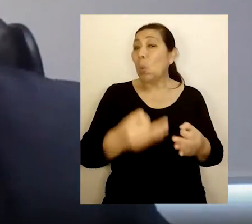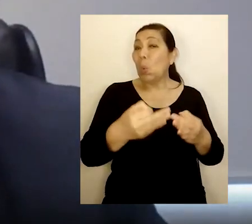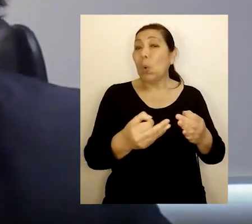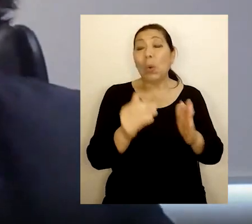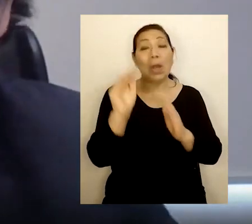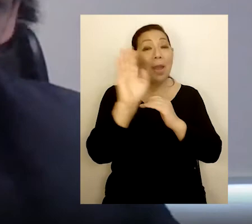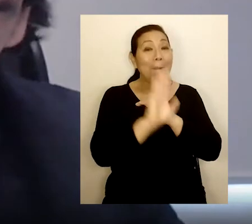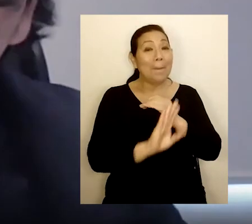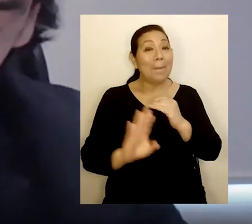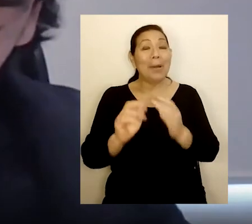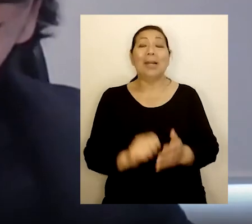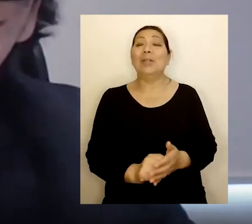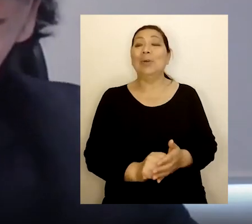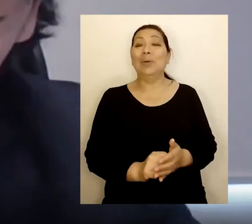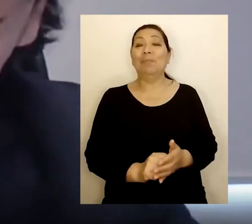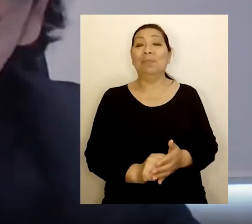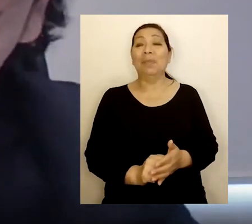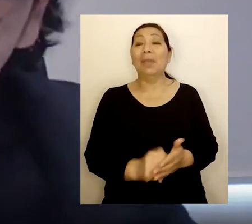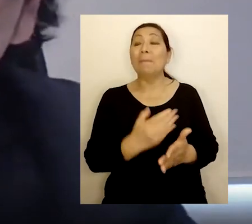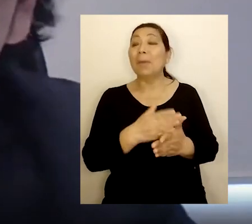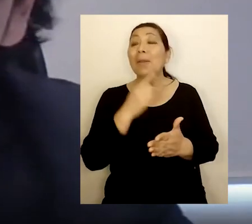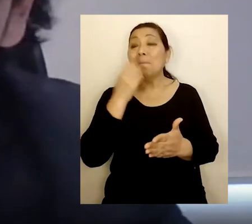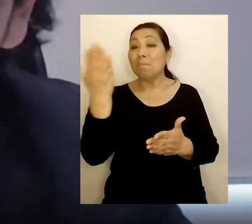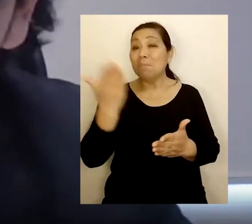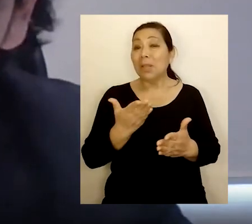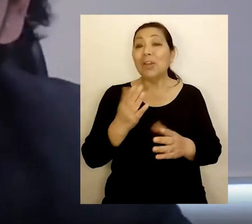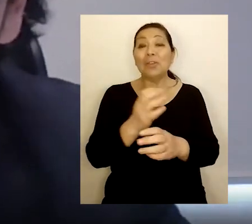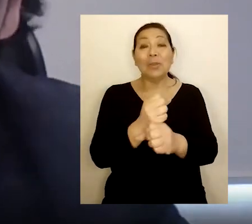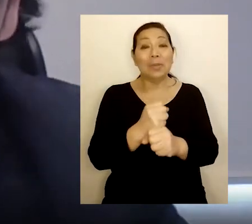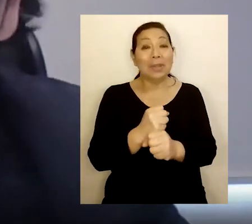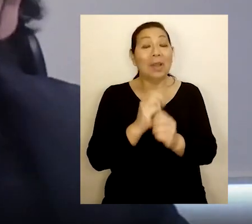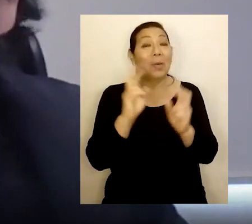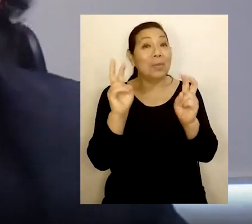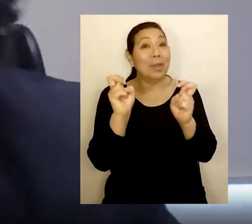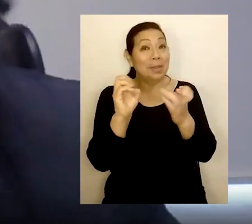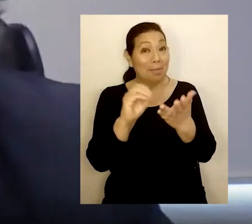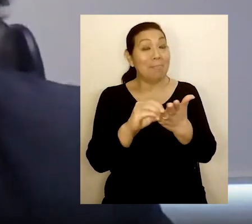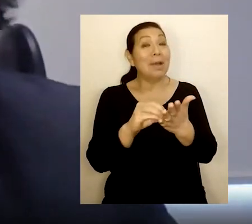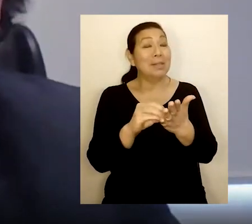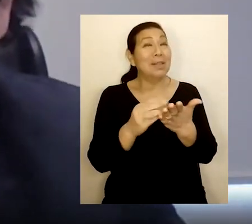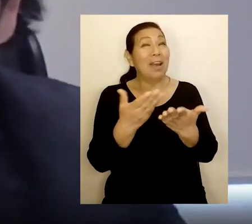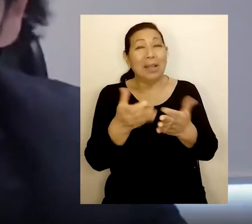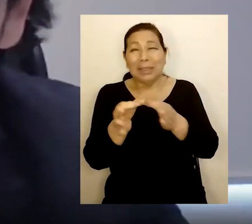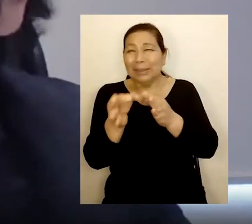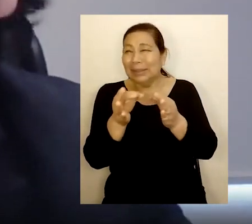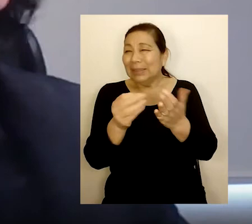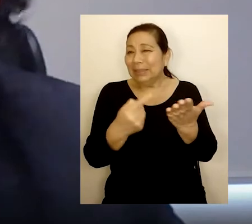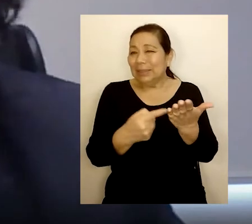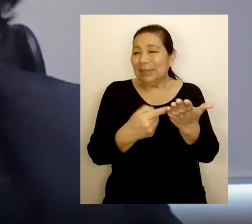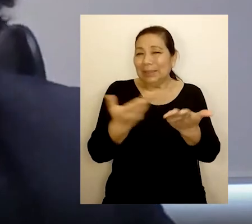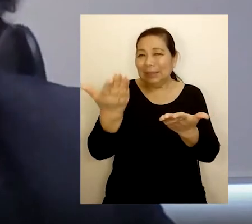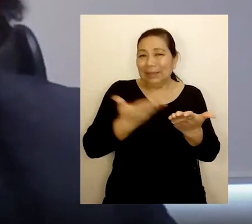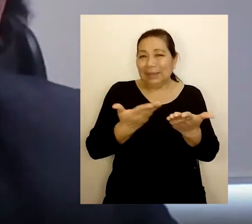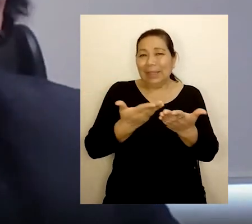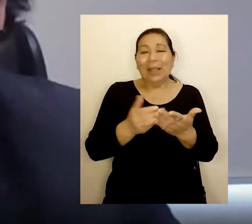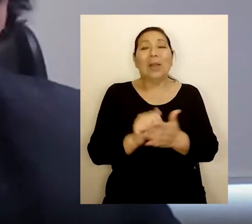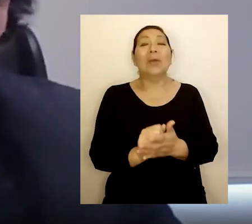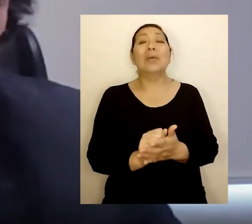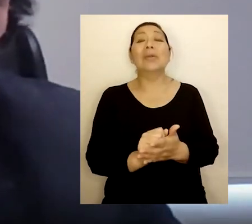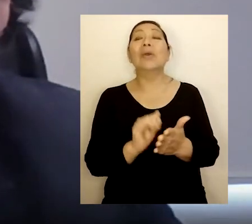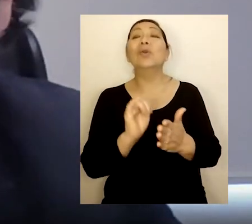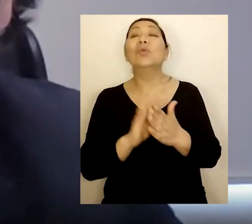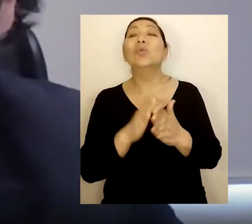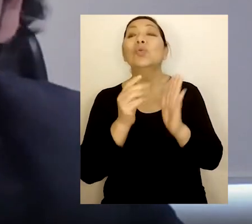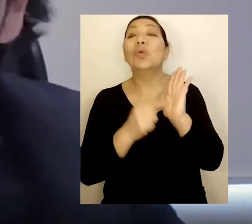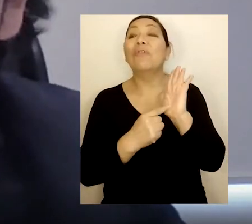en el amparo es: la parte demandante sostiene que siendo un tema bastante técnico, fuera del alcance de los comunes,